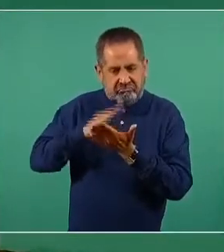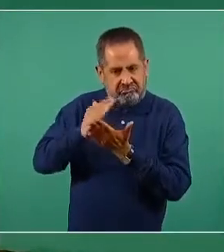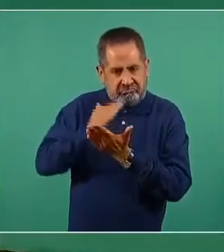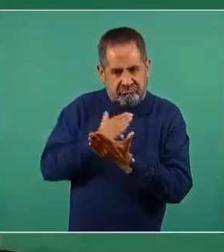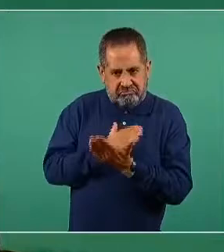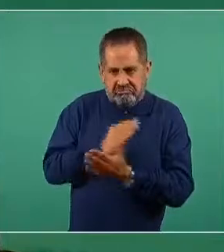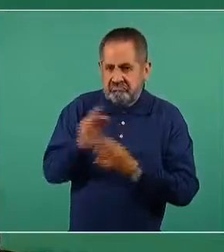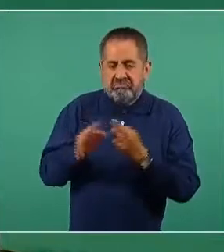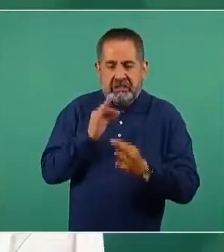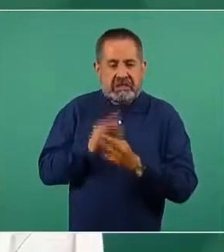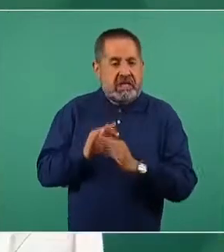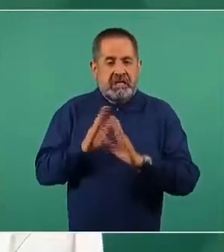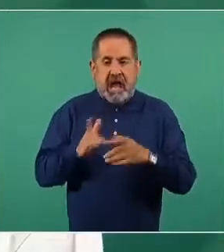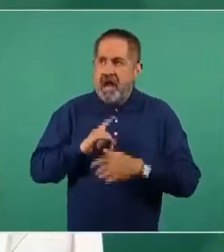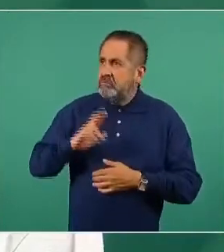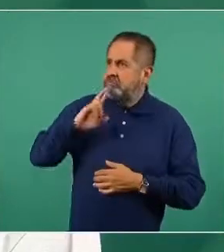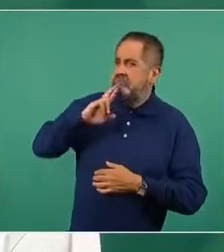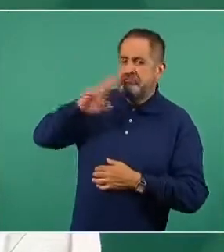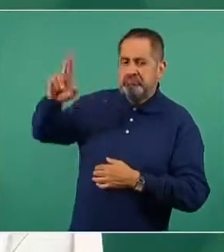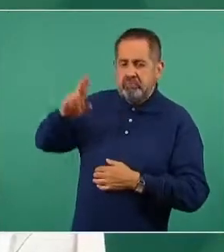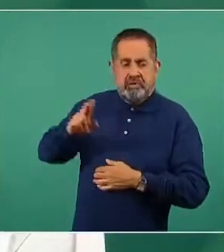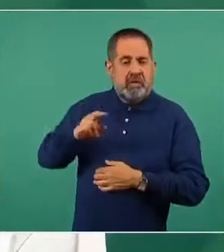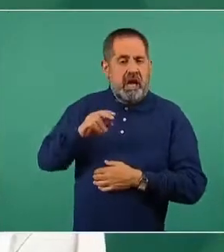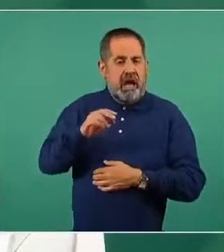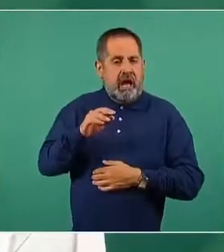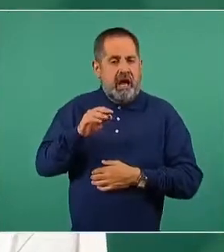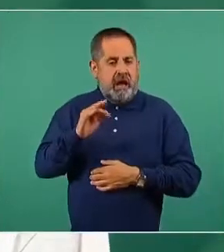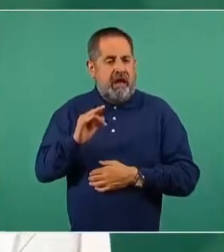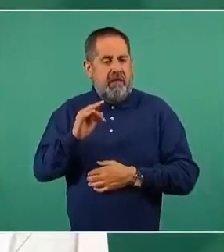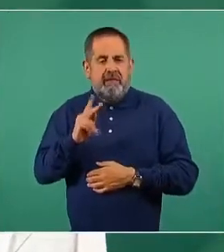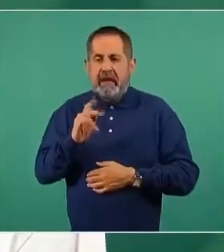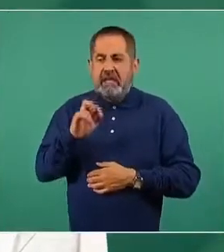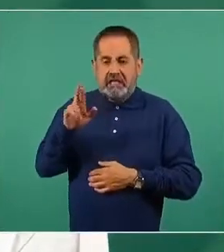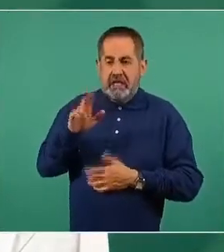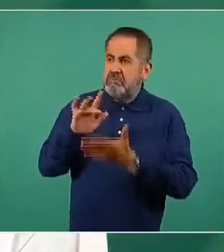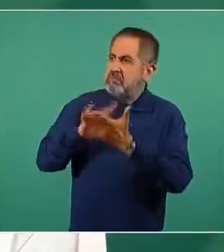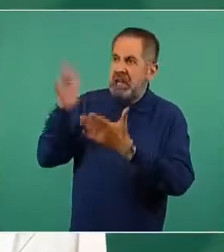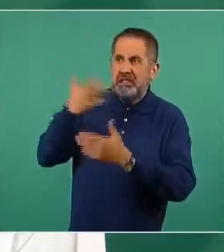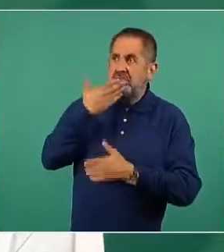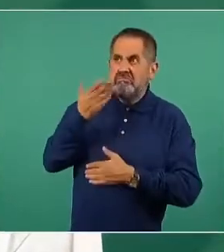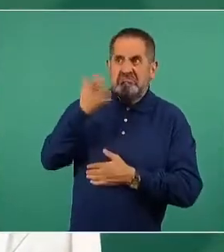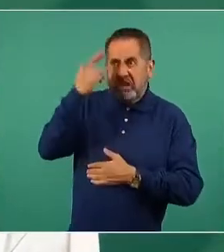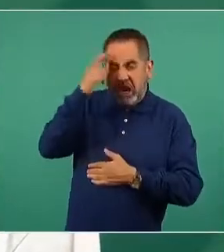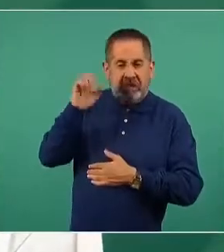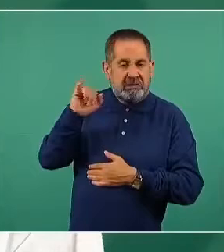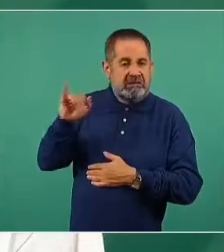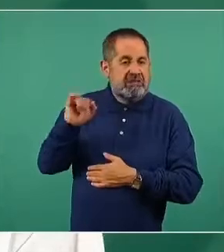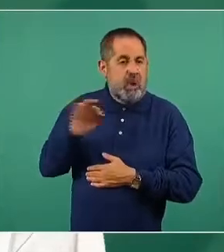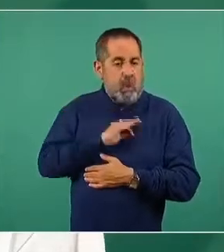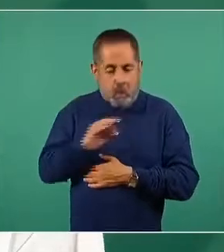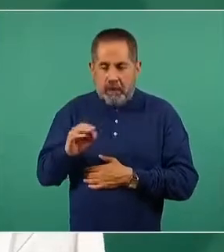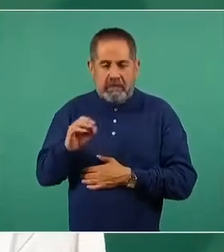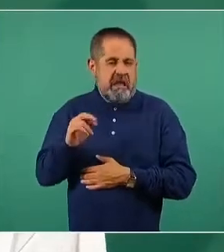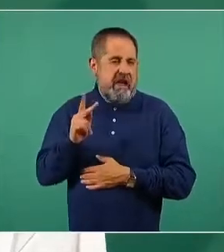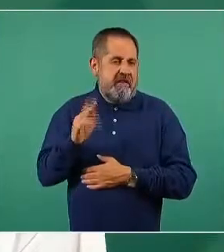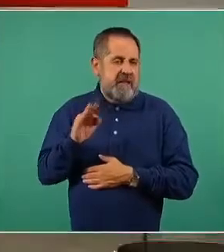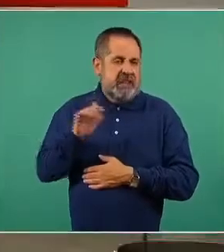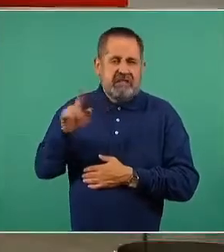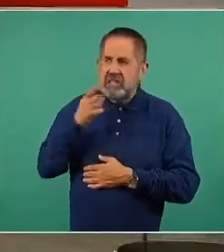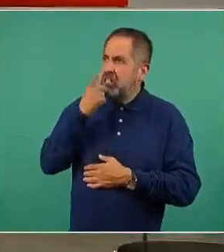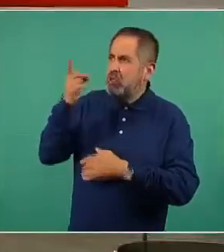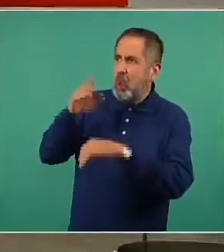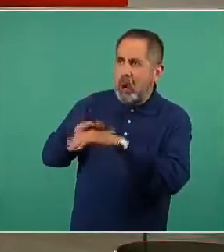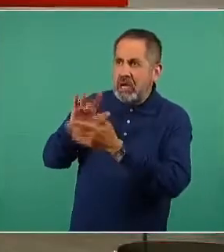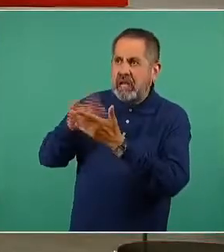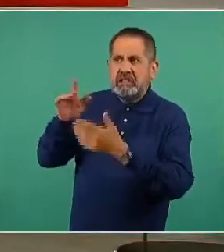su momento le respondimos a Pfizer, oficialmente le dijimos gracias por la propuesta, efectivamente se puede obtener la 6ª dosis